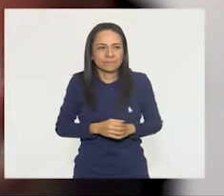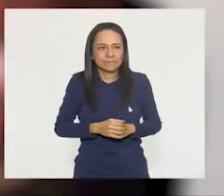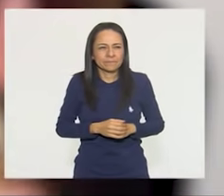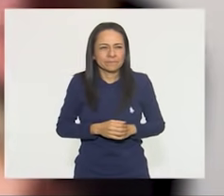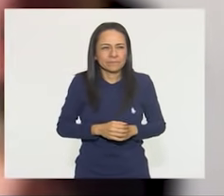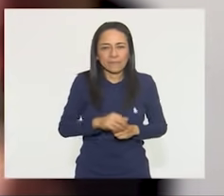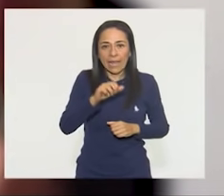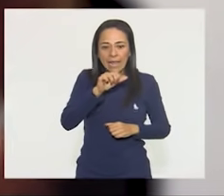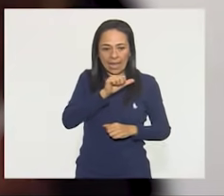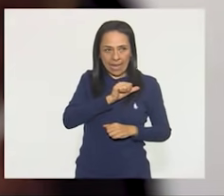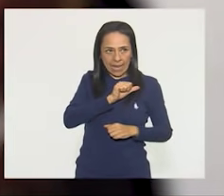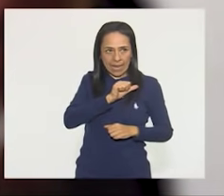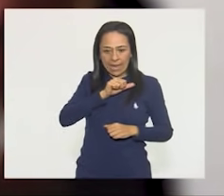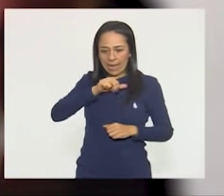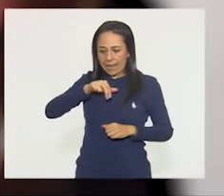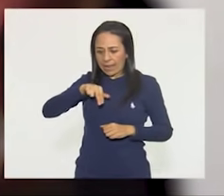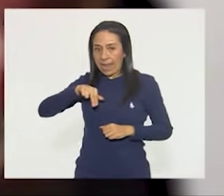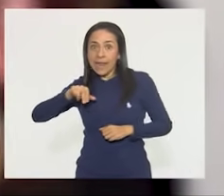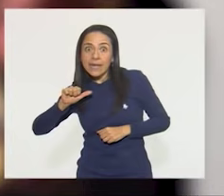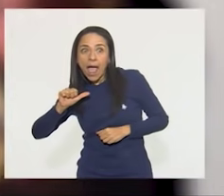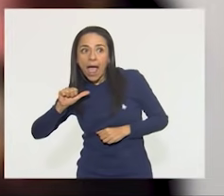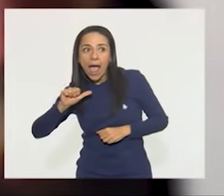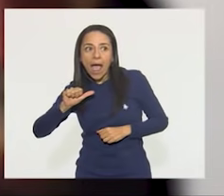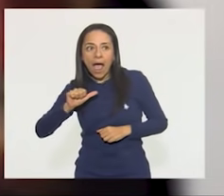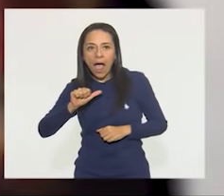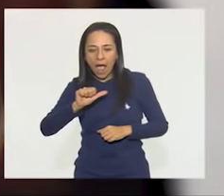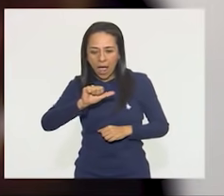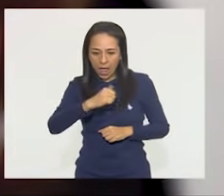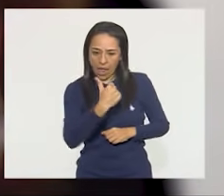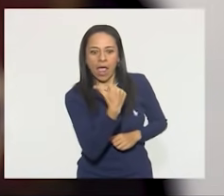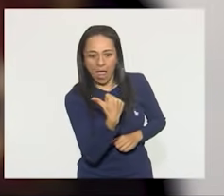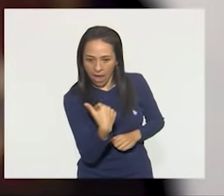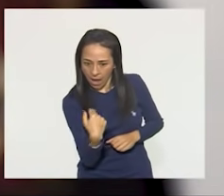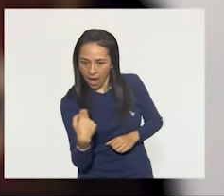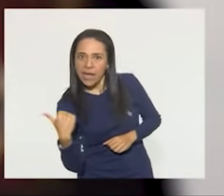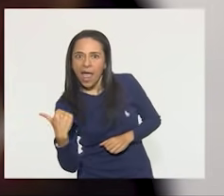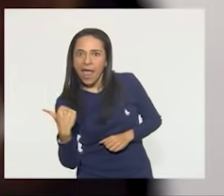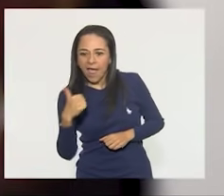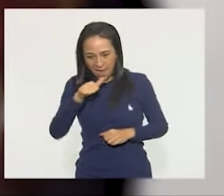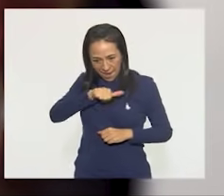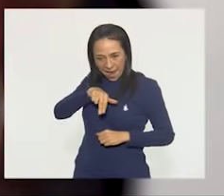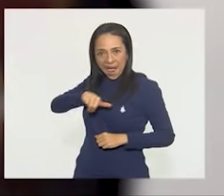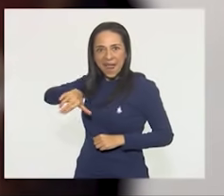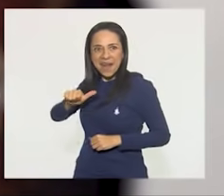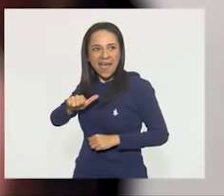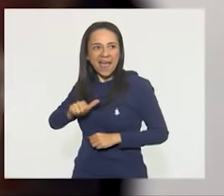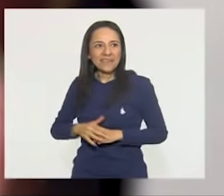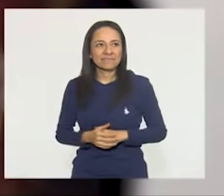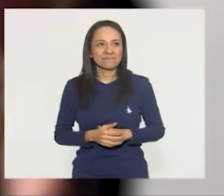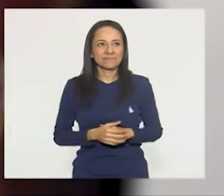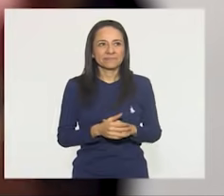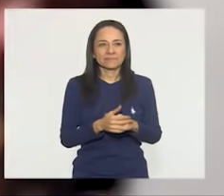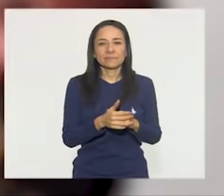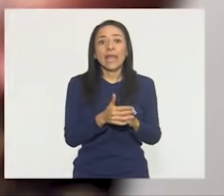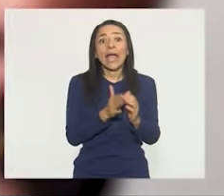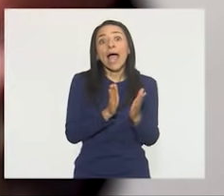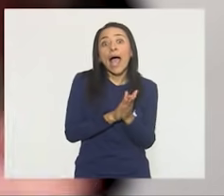palíndromas. Ana es palíndroma porque se lee igual así y asá. Y este ritmo también.